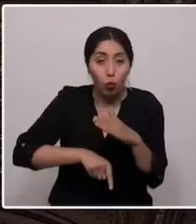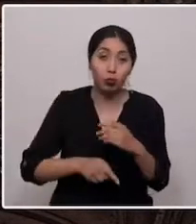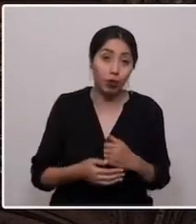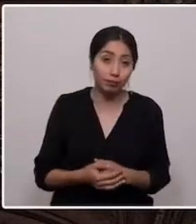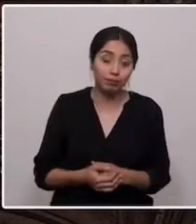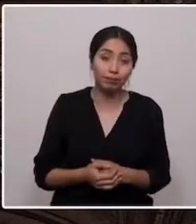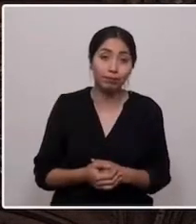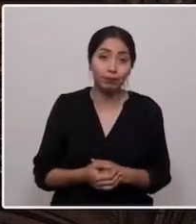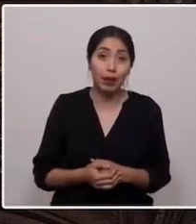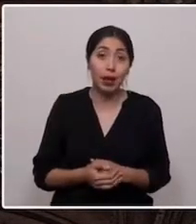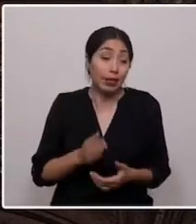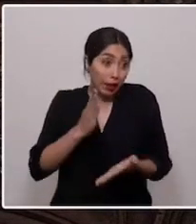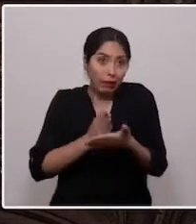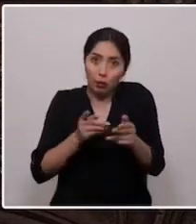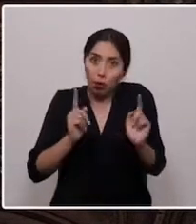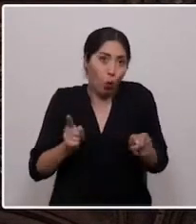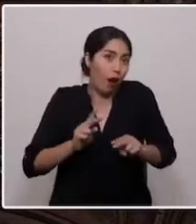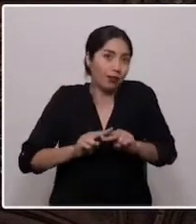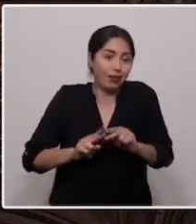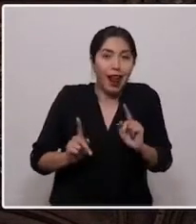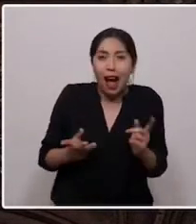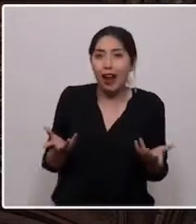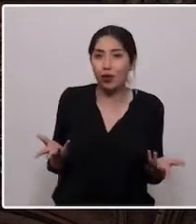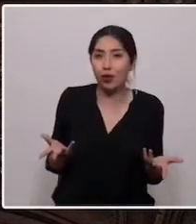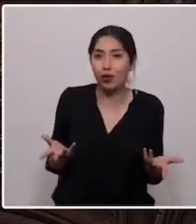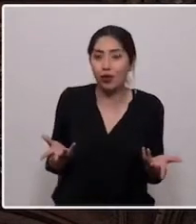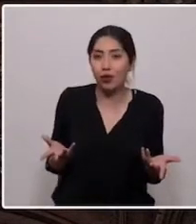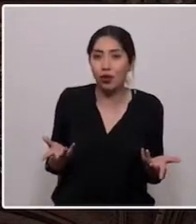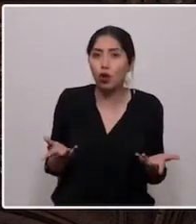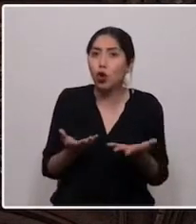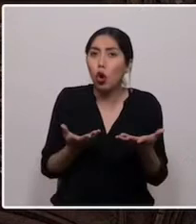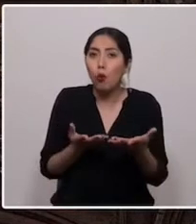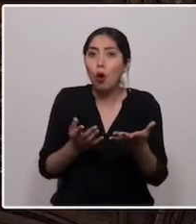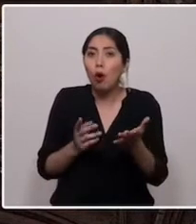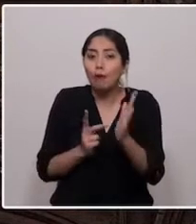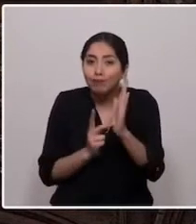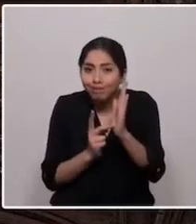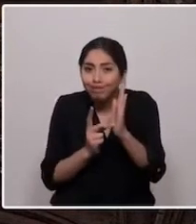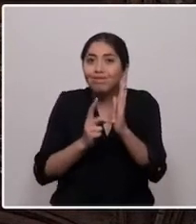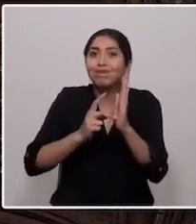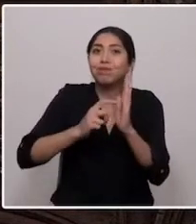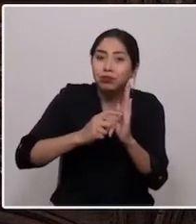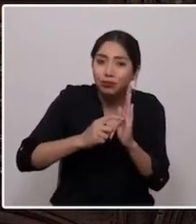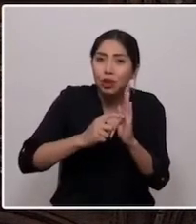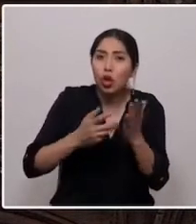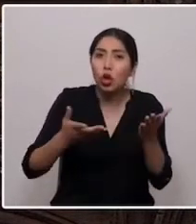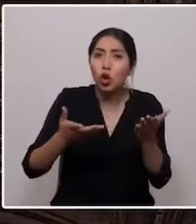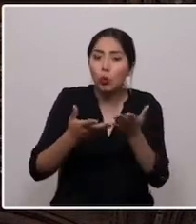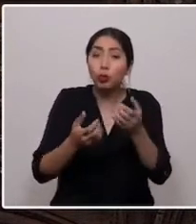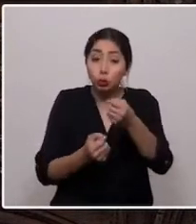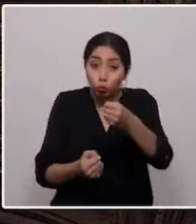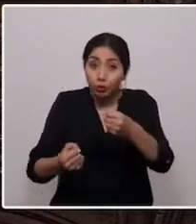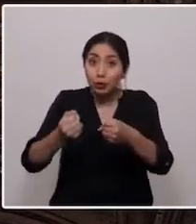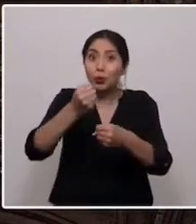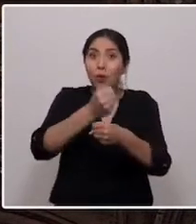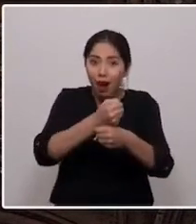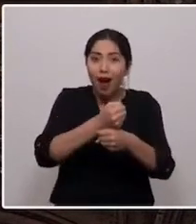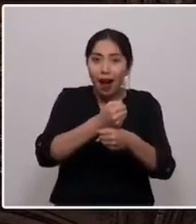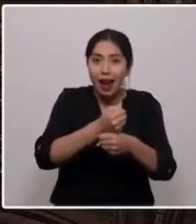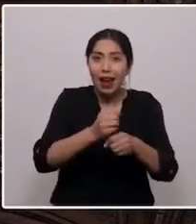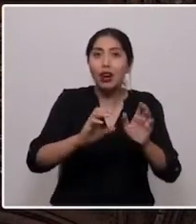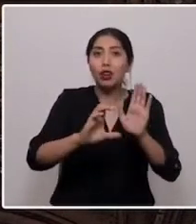Pero tenemos que hacer algo. Y podemos hacerlo dando un primer paso a través de la sustitución de la Constitución de la